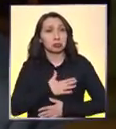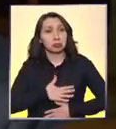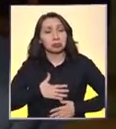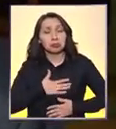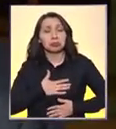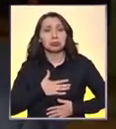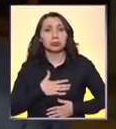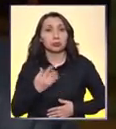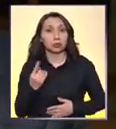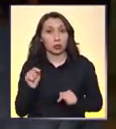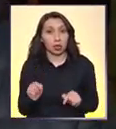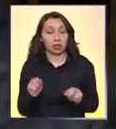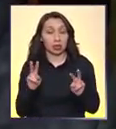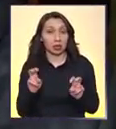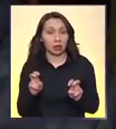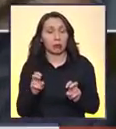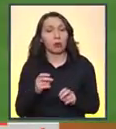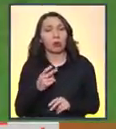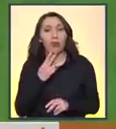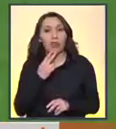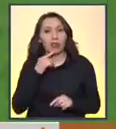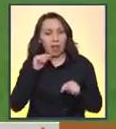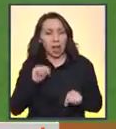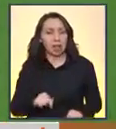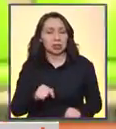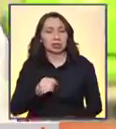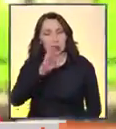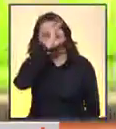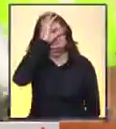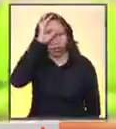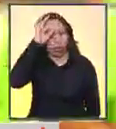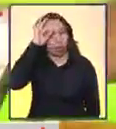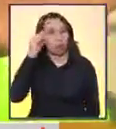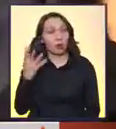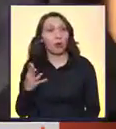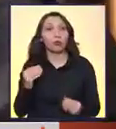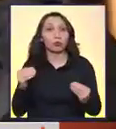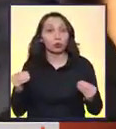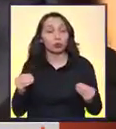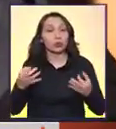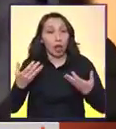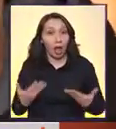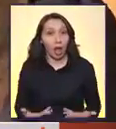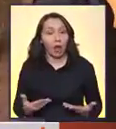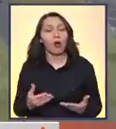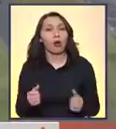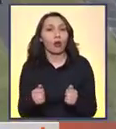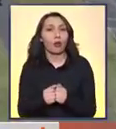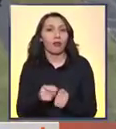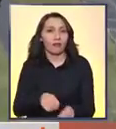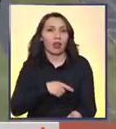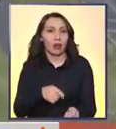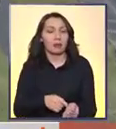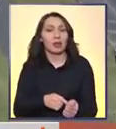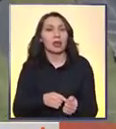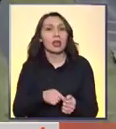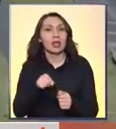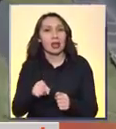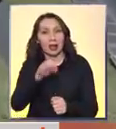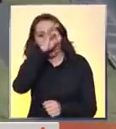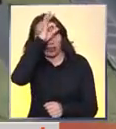no solo por esto, sino por vivir acá en Temuco. Del nuevo gasómetro a Playa Ancha y ahora por fin junto a su familia en Temuco, Matías Damián